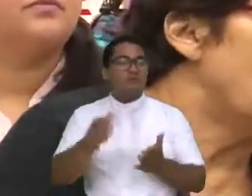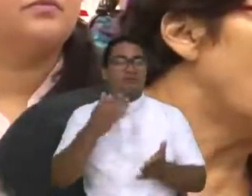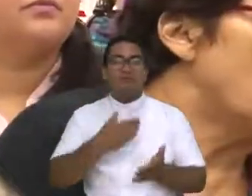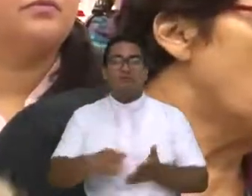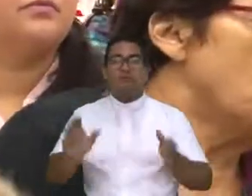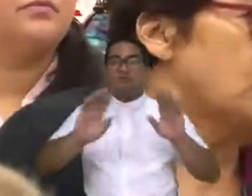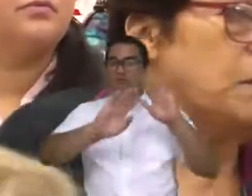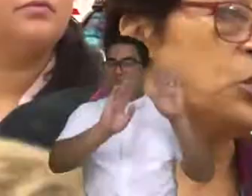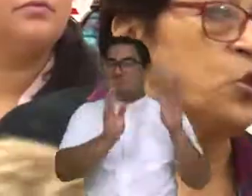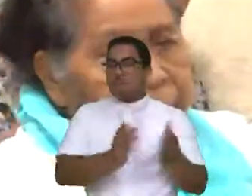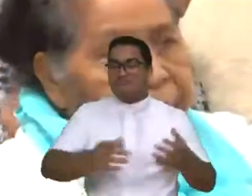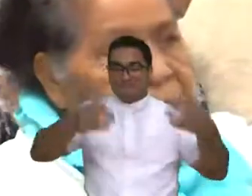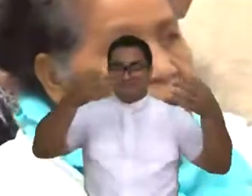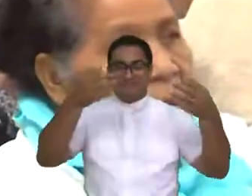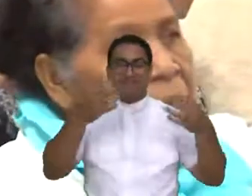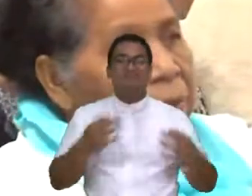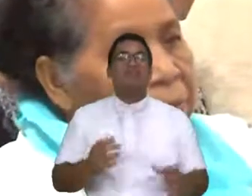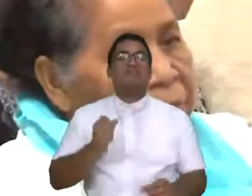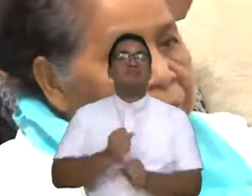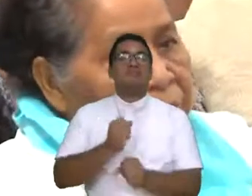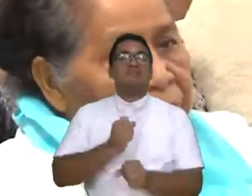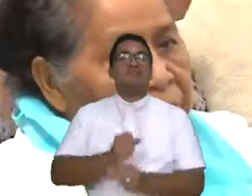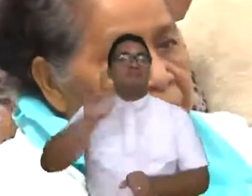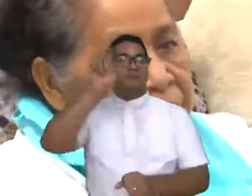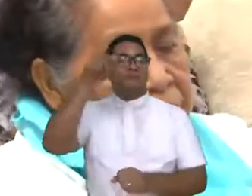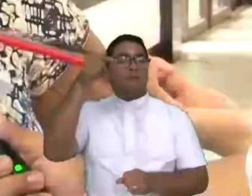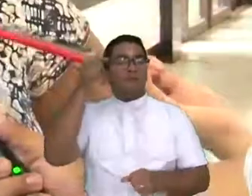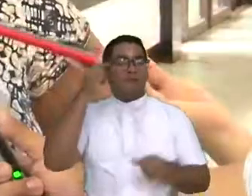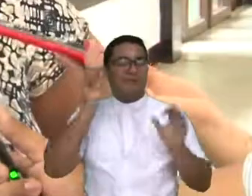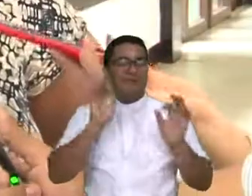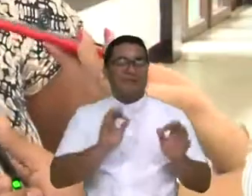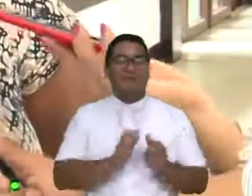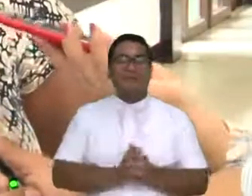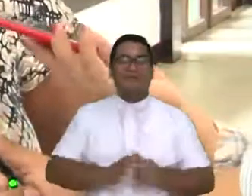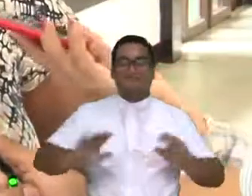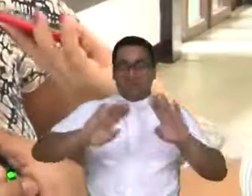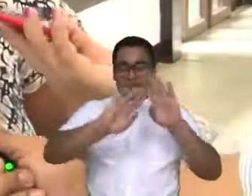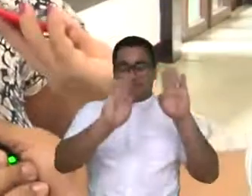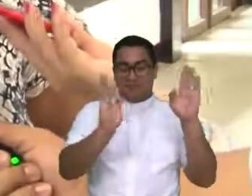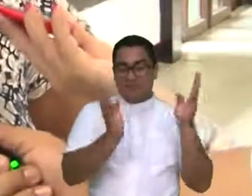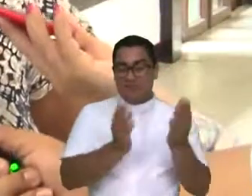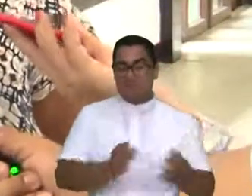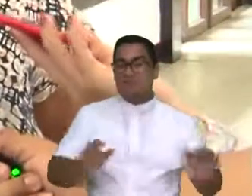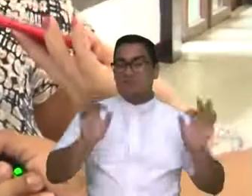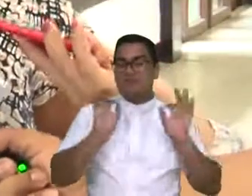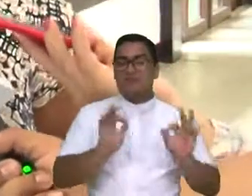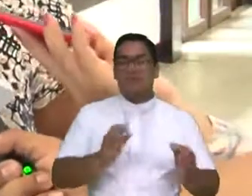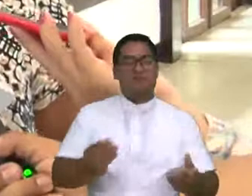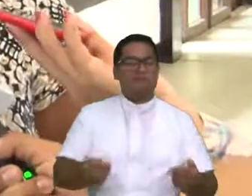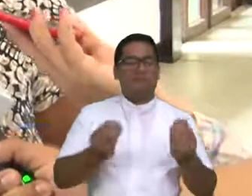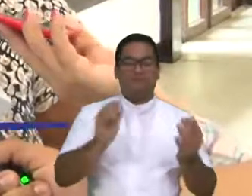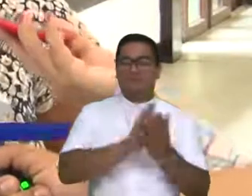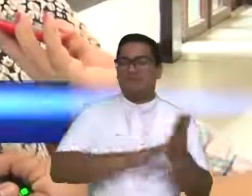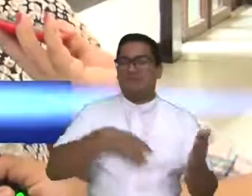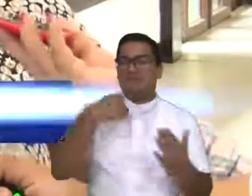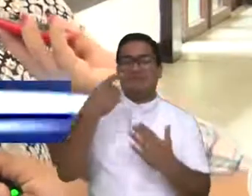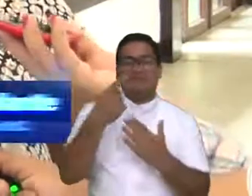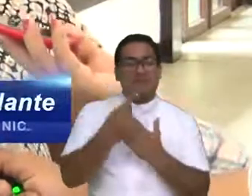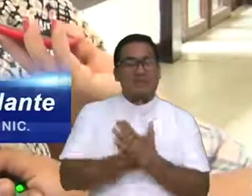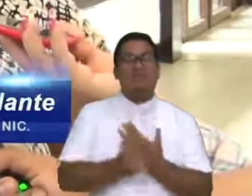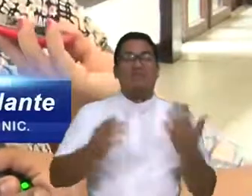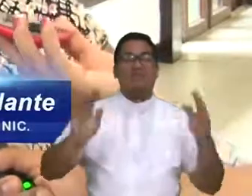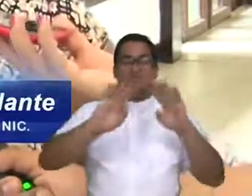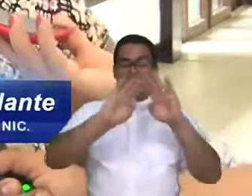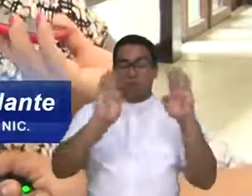a los medios socioproductivos. Hemos sido un gremio muy tomado en cuenta, con muchos programas sociales. Las mujeres de los